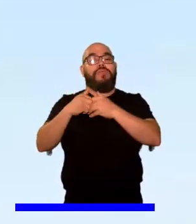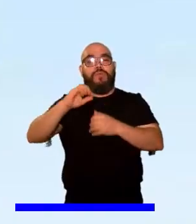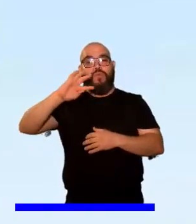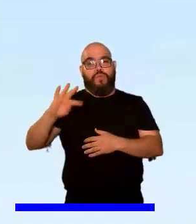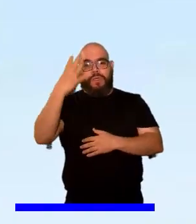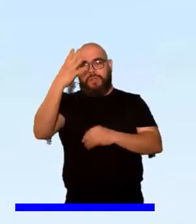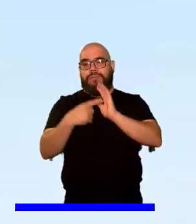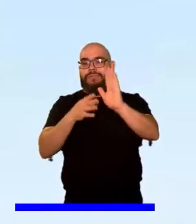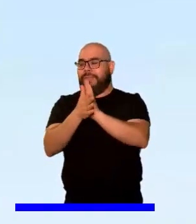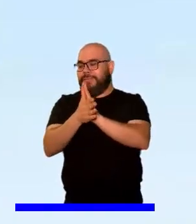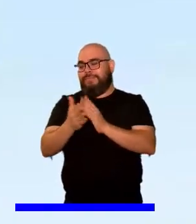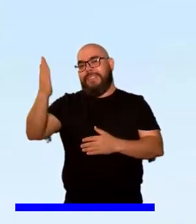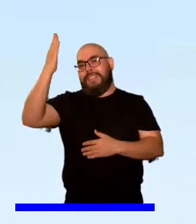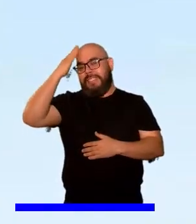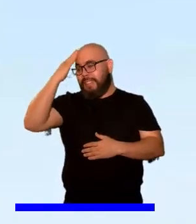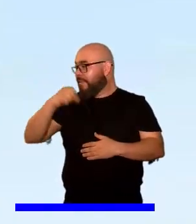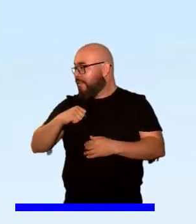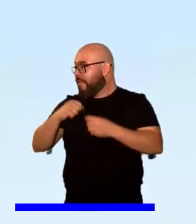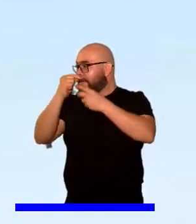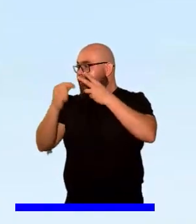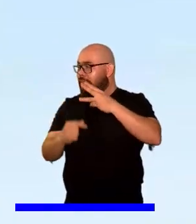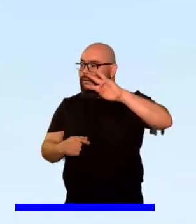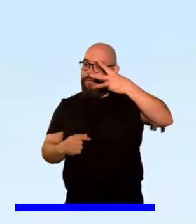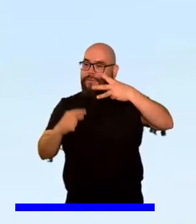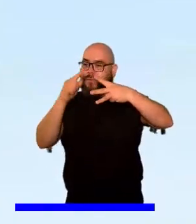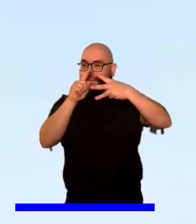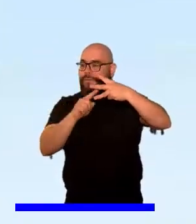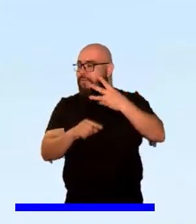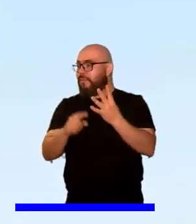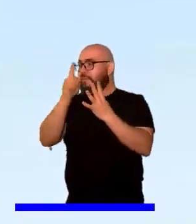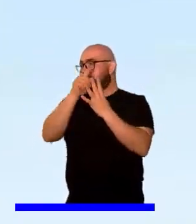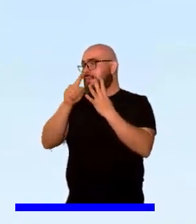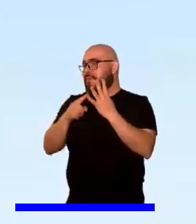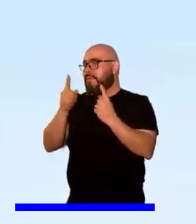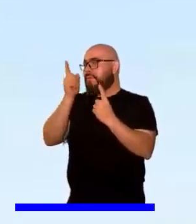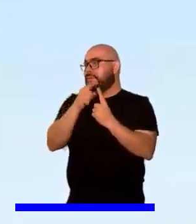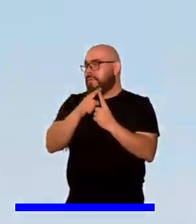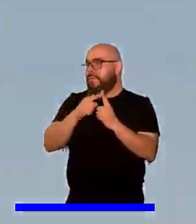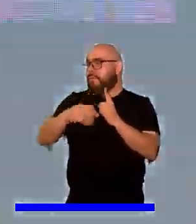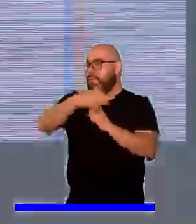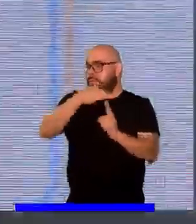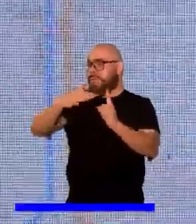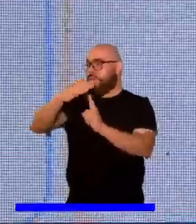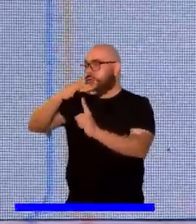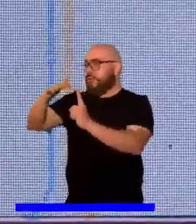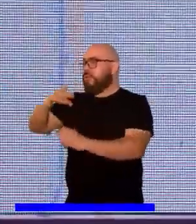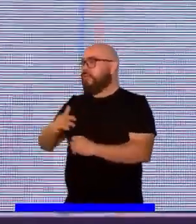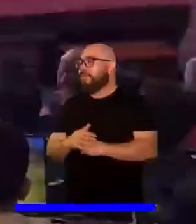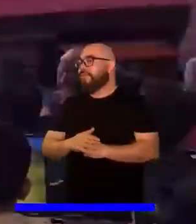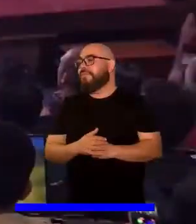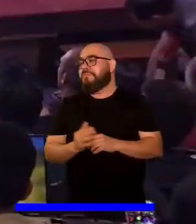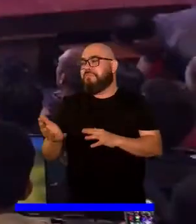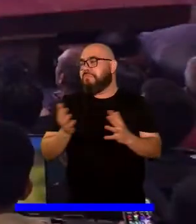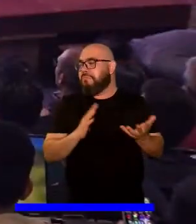cuarta revolución, hay que entender las primeras tres. Entonces, hablando de las primeras tres, hay que dar un poquito de contexto. Por